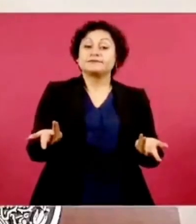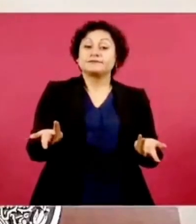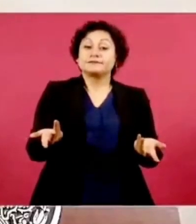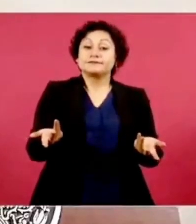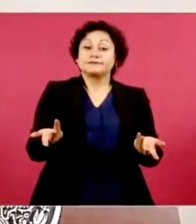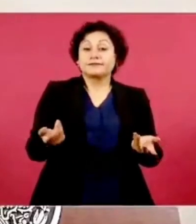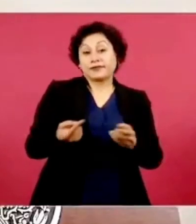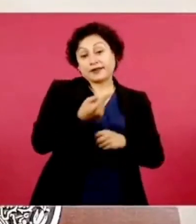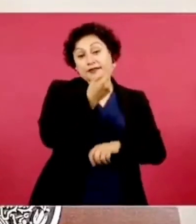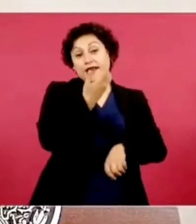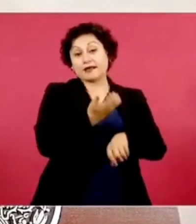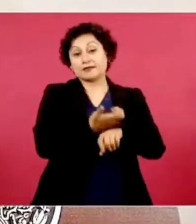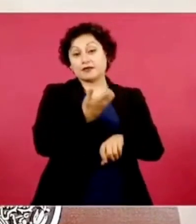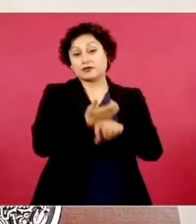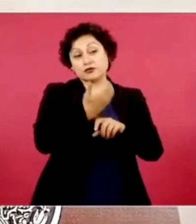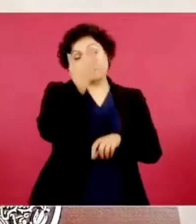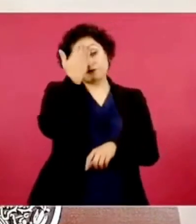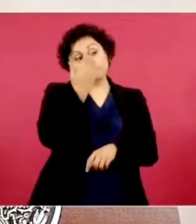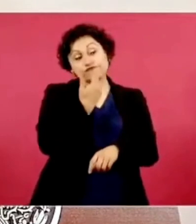famosos en Estados Unidos